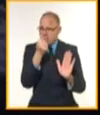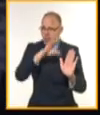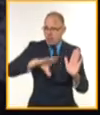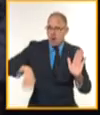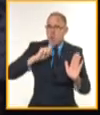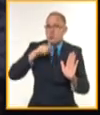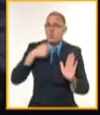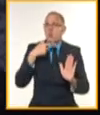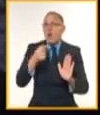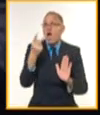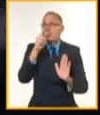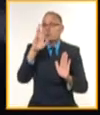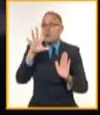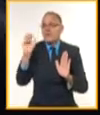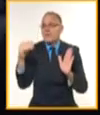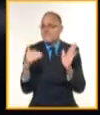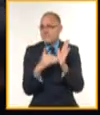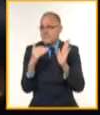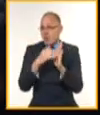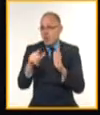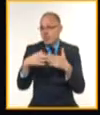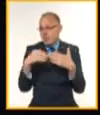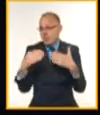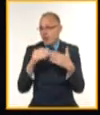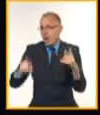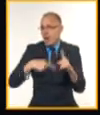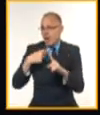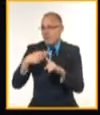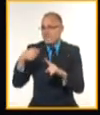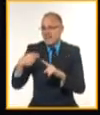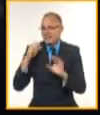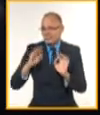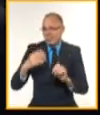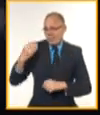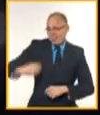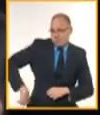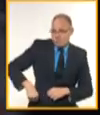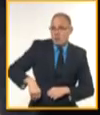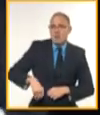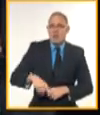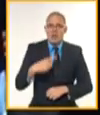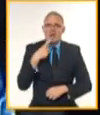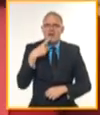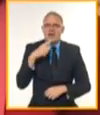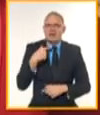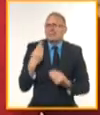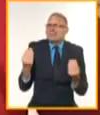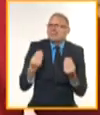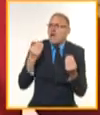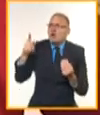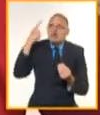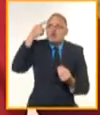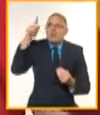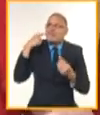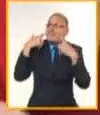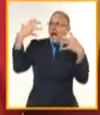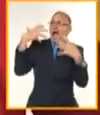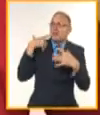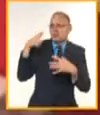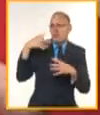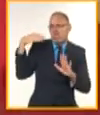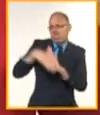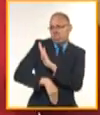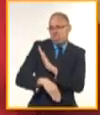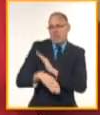y sobornos para reunirse con Milei vinculado a la criptomoneda Libra. Y vos que pensabas que eras un rockstar mundial, mira cómo cómo terminaste, estafador